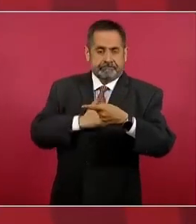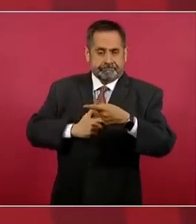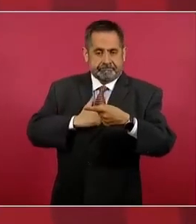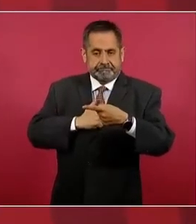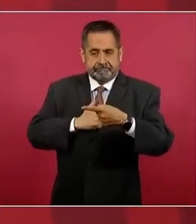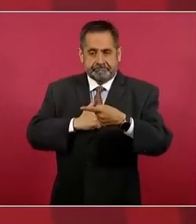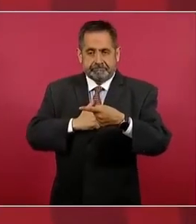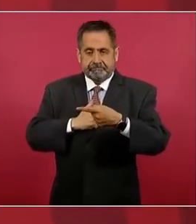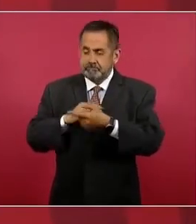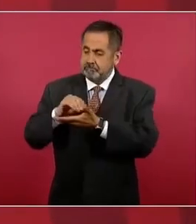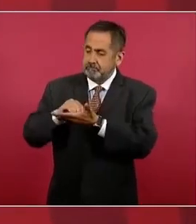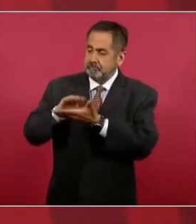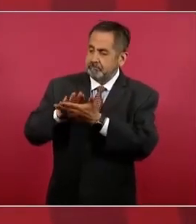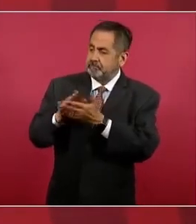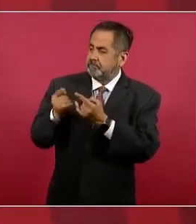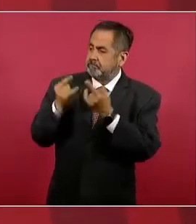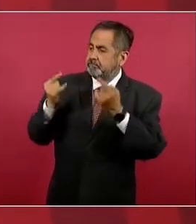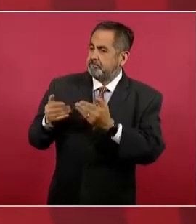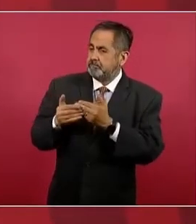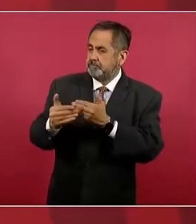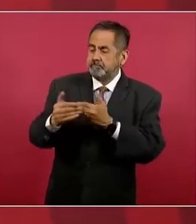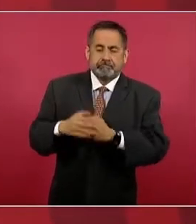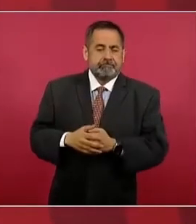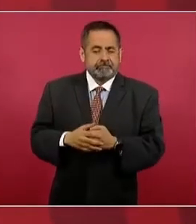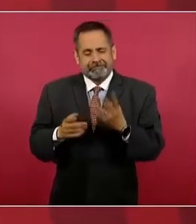es el arte, la ciencia de gobernar,